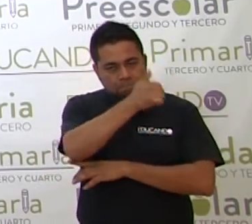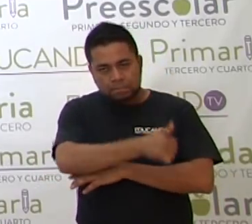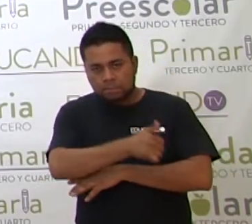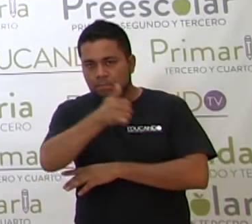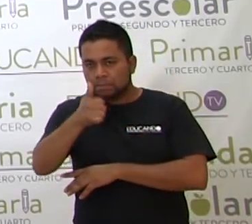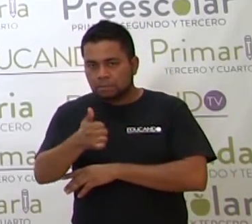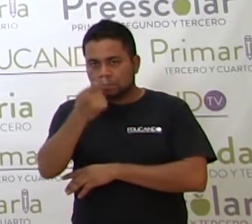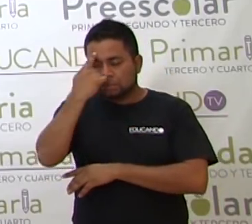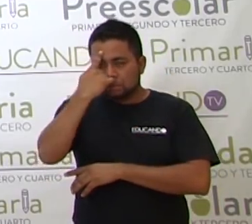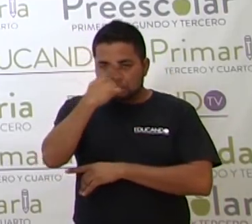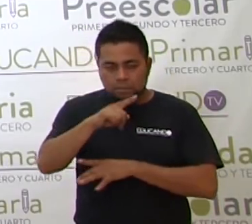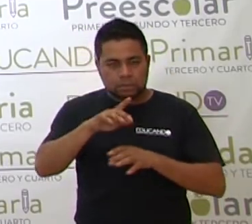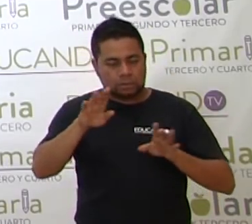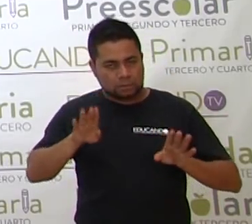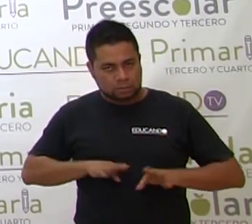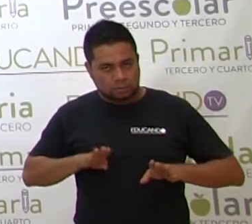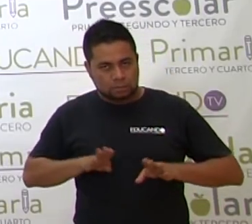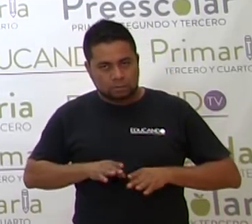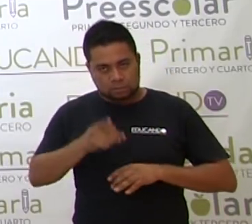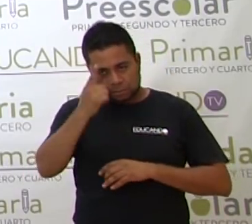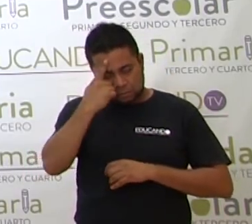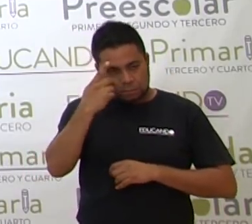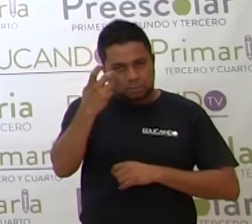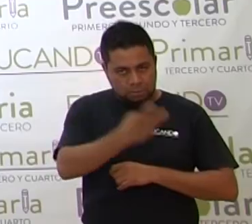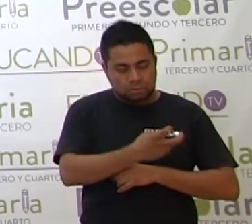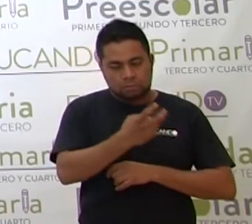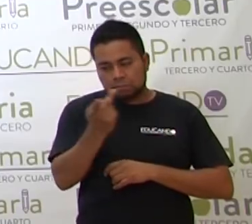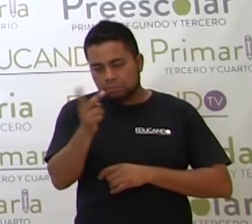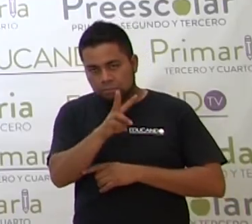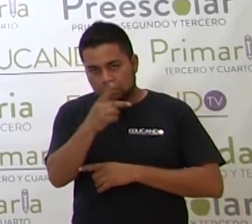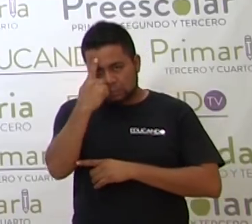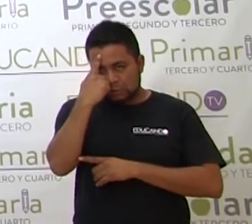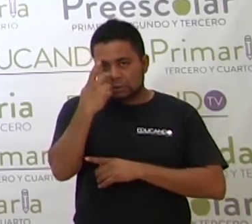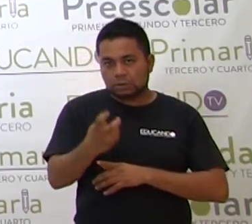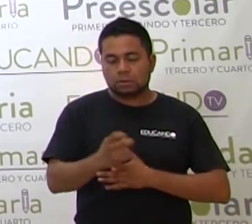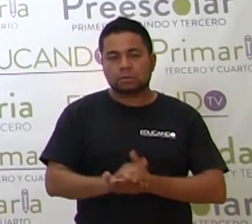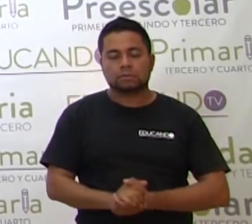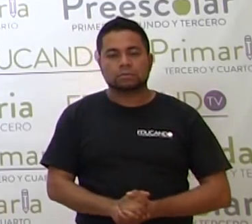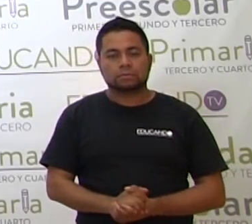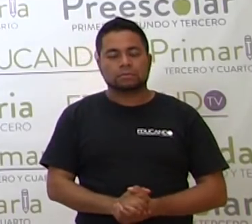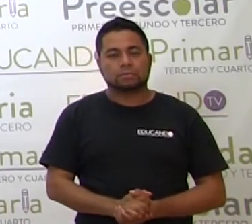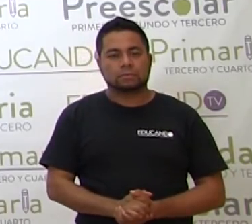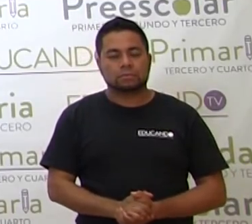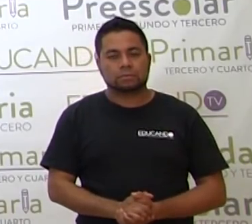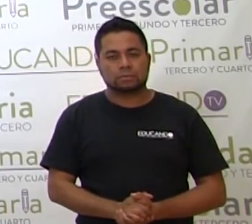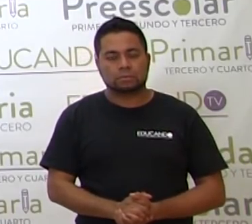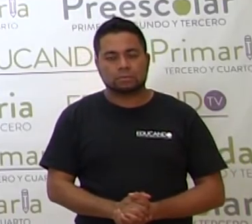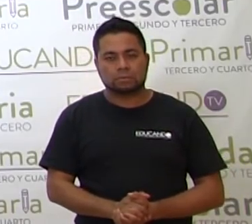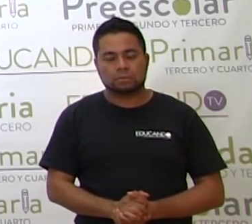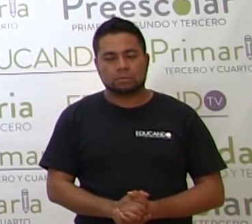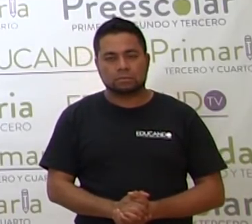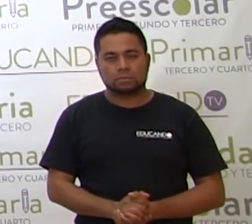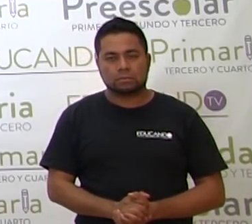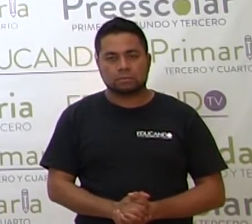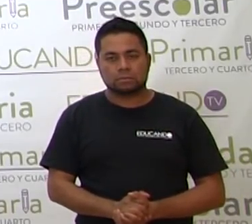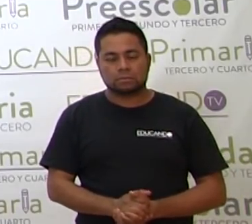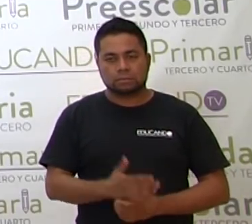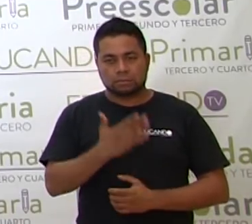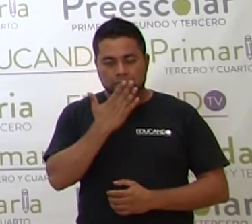una de las características de estos textos. Para ello, vamos a realizar,